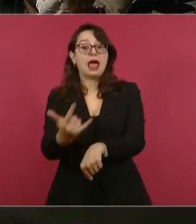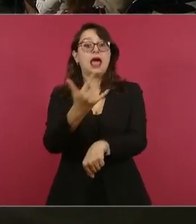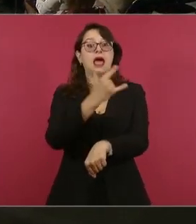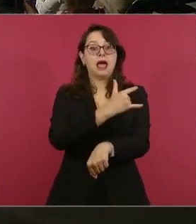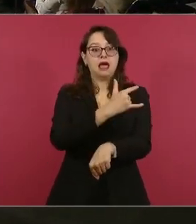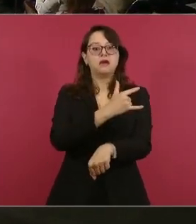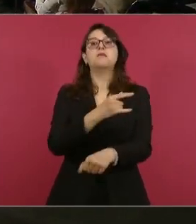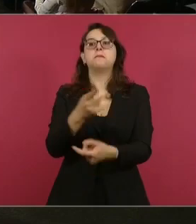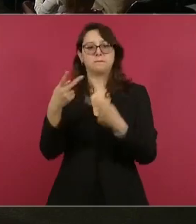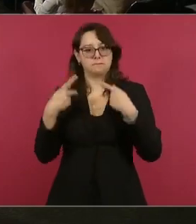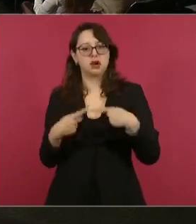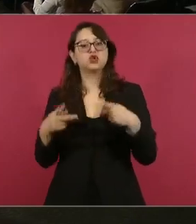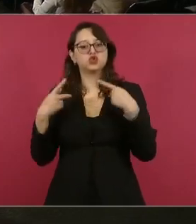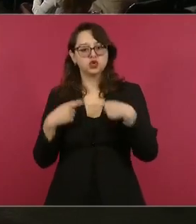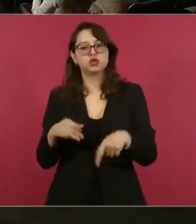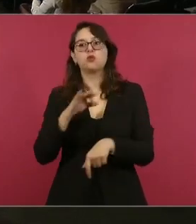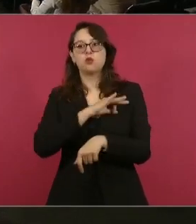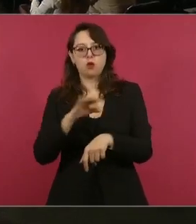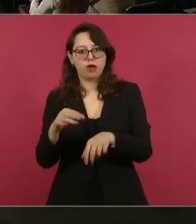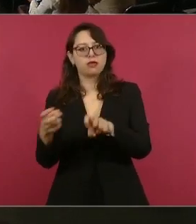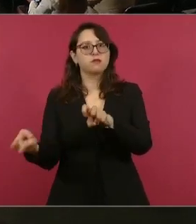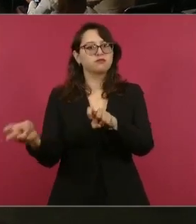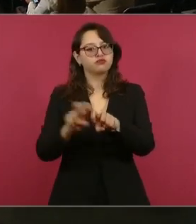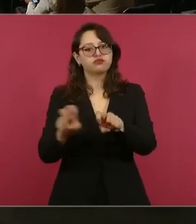así lo requieran,